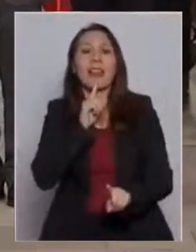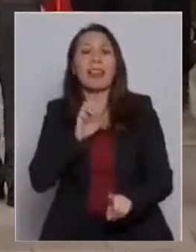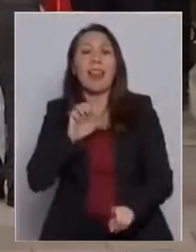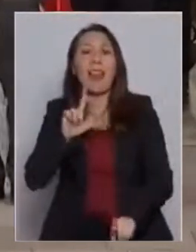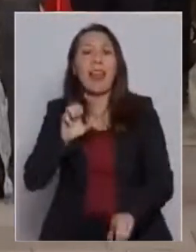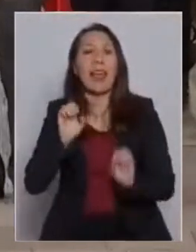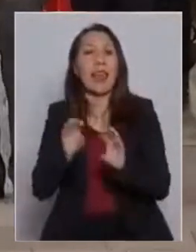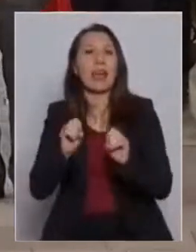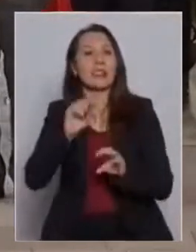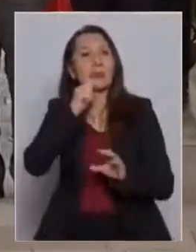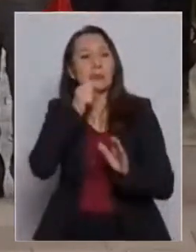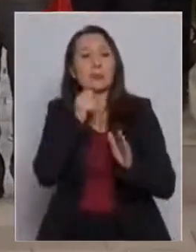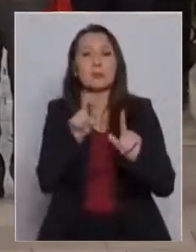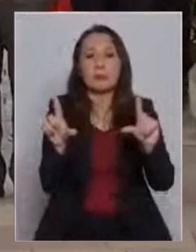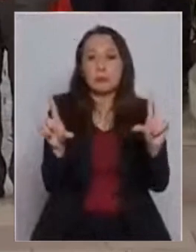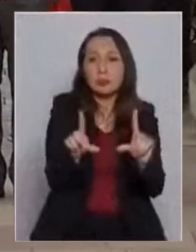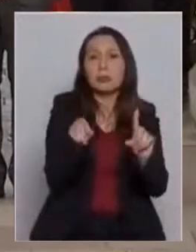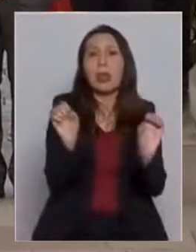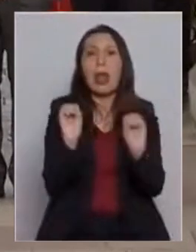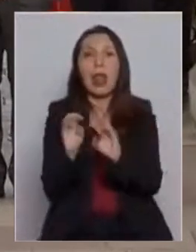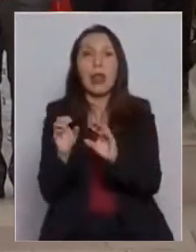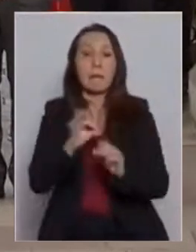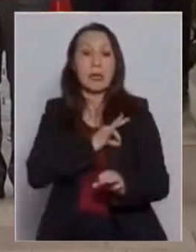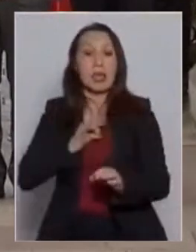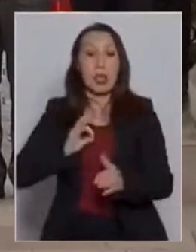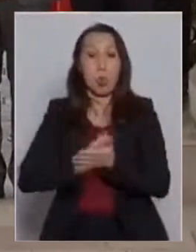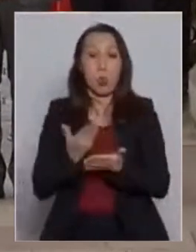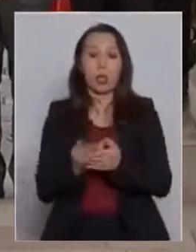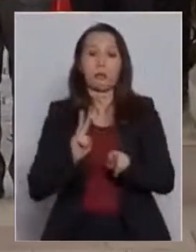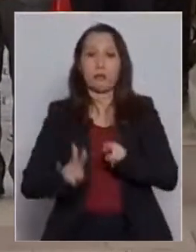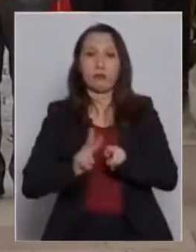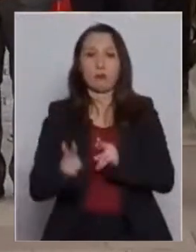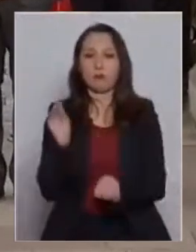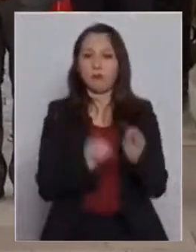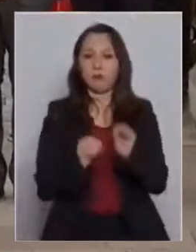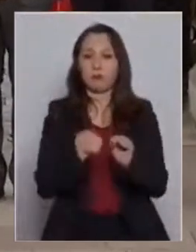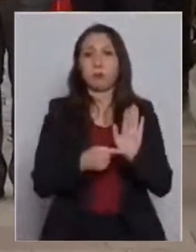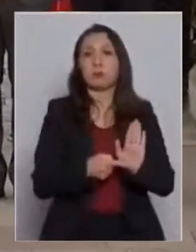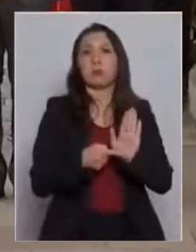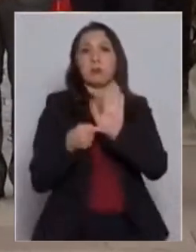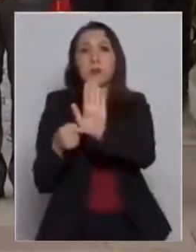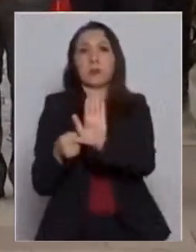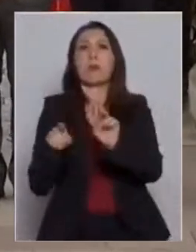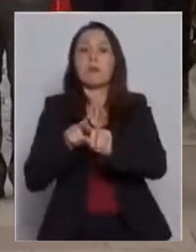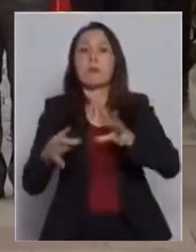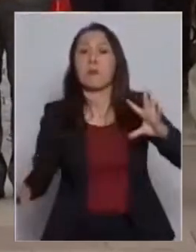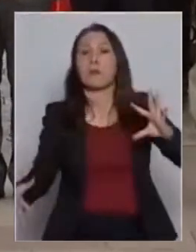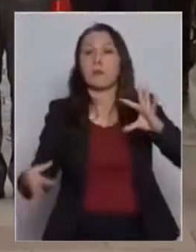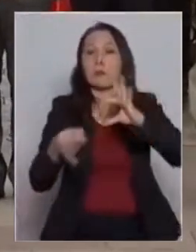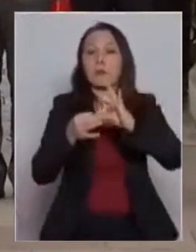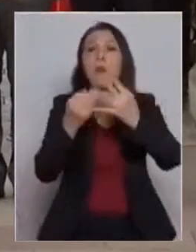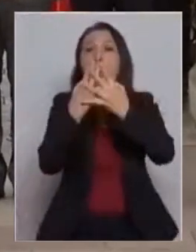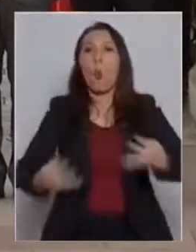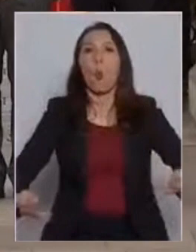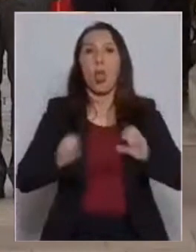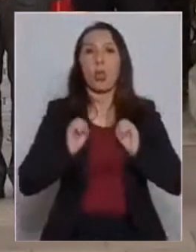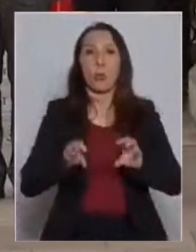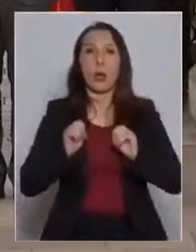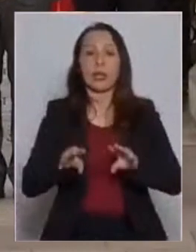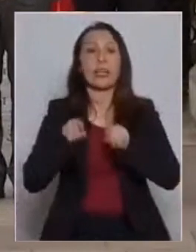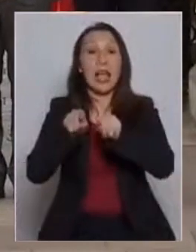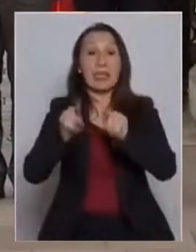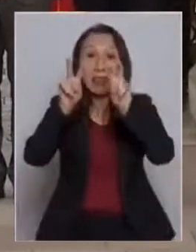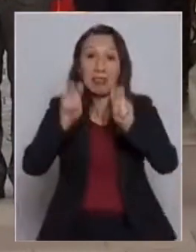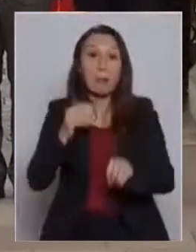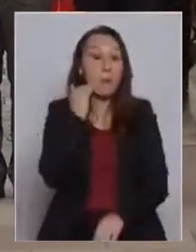Ministerio de Educación y que van a estar en relación con el currículum. Eso es destinado a los niños, pero también a los padres, para